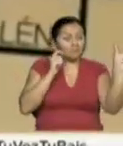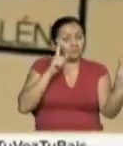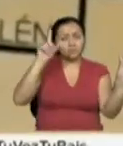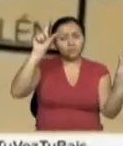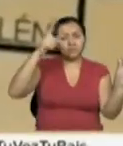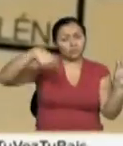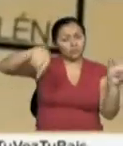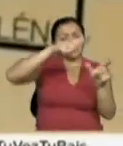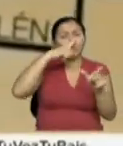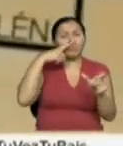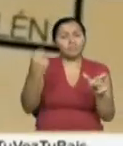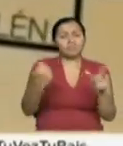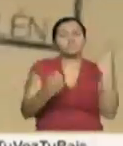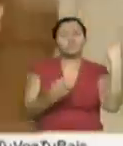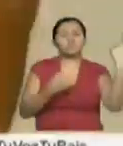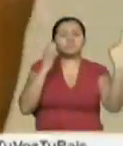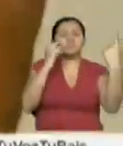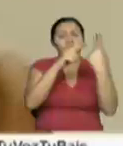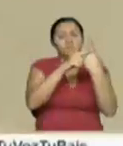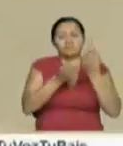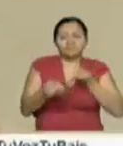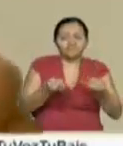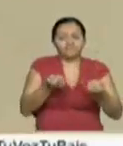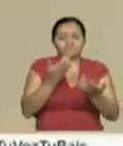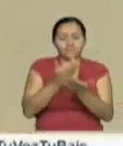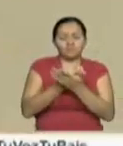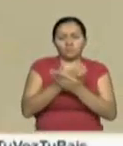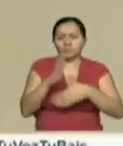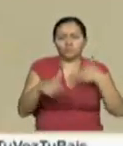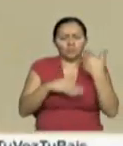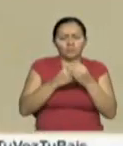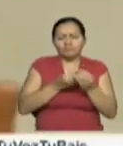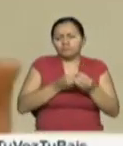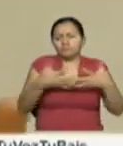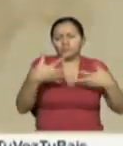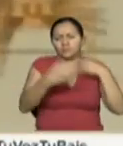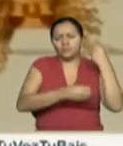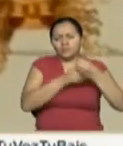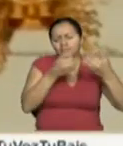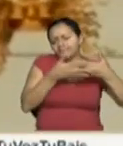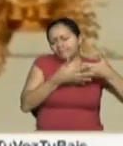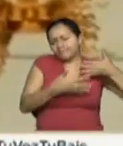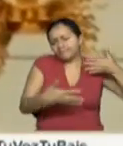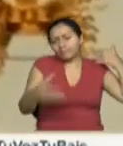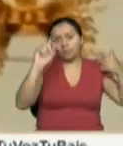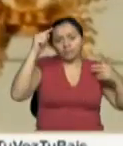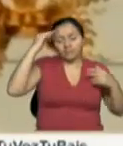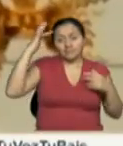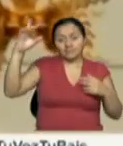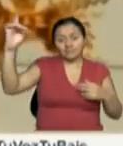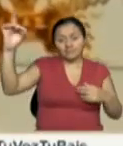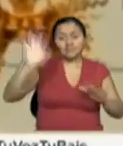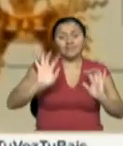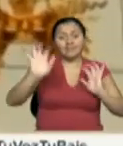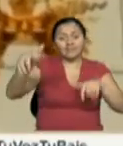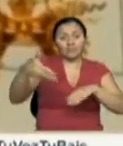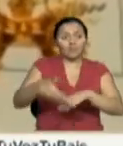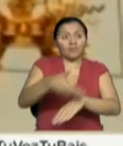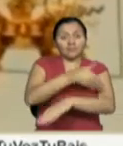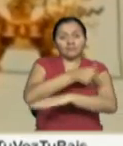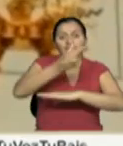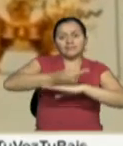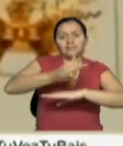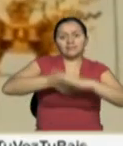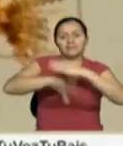mujer del equipo económico de Durán Ballén. Durante muchos años estuvo vinculada a gobiernos de derecha. Por ejemplo, en el Febres Corderismo fue gerente